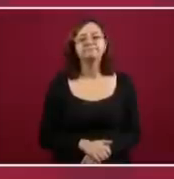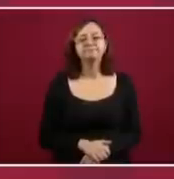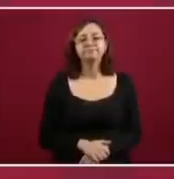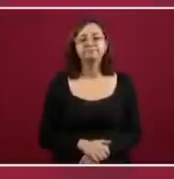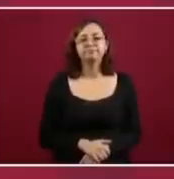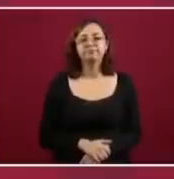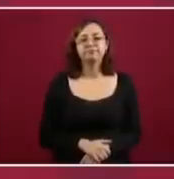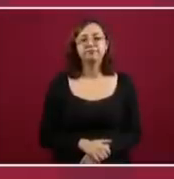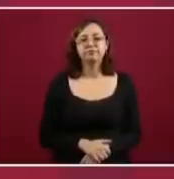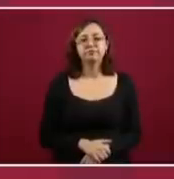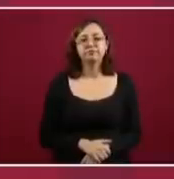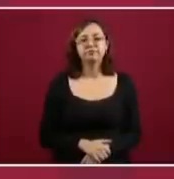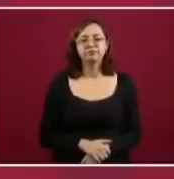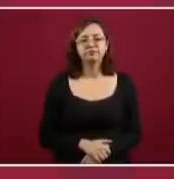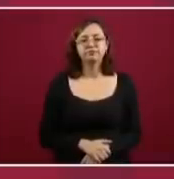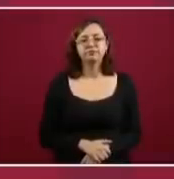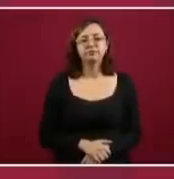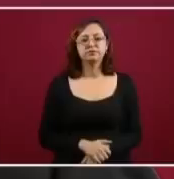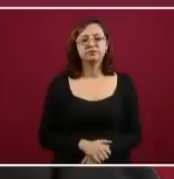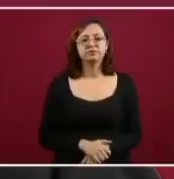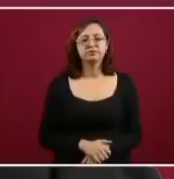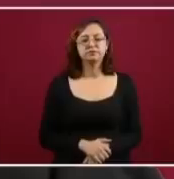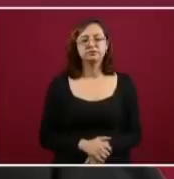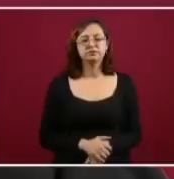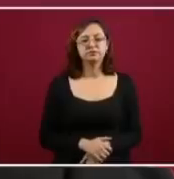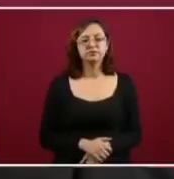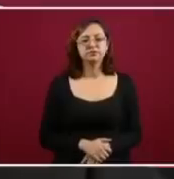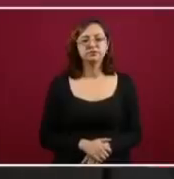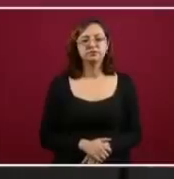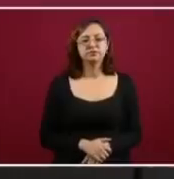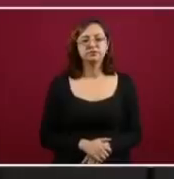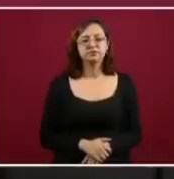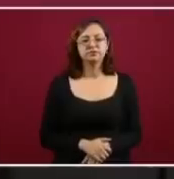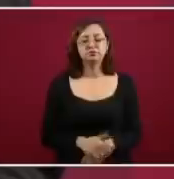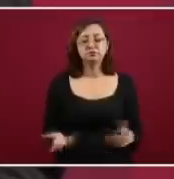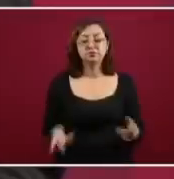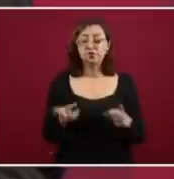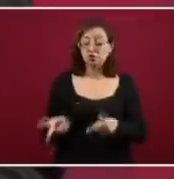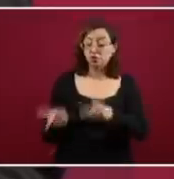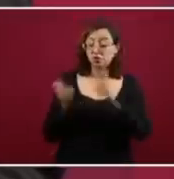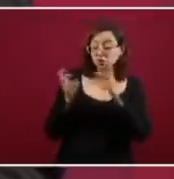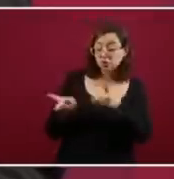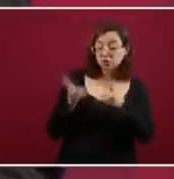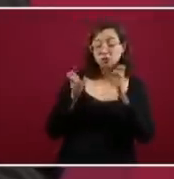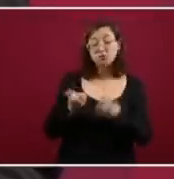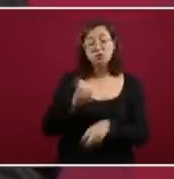que ya está prohibido robar